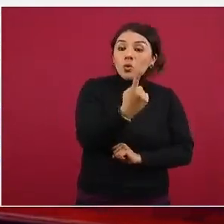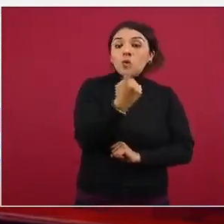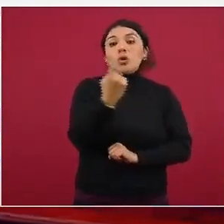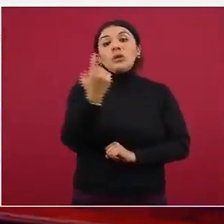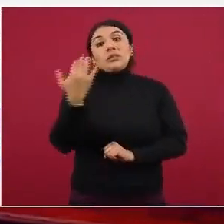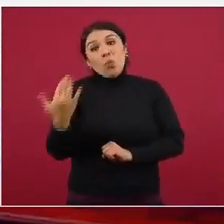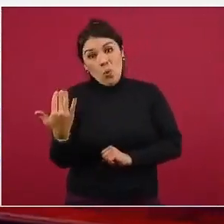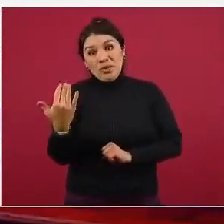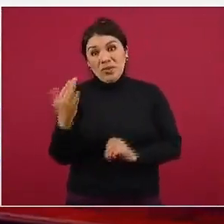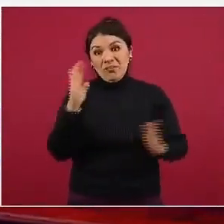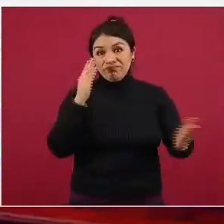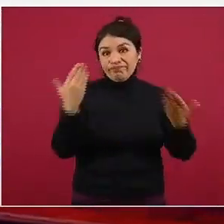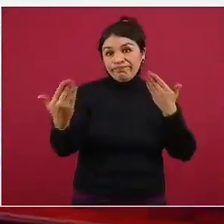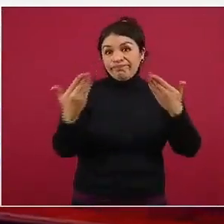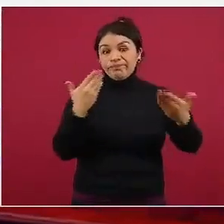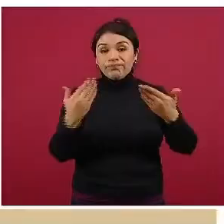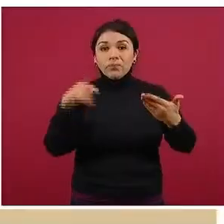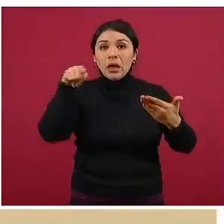la 50 refleja este incremento del